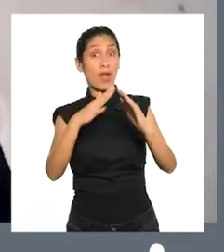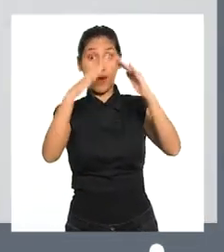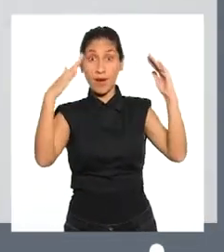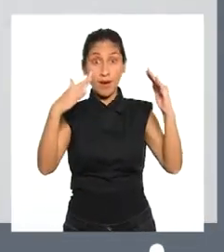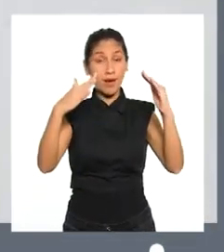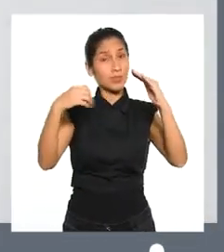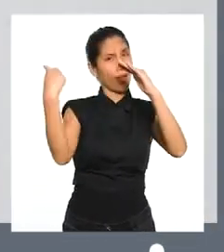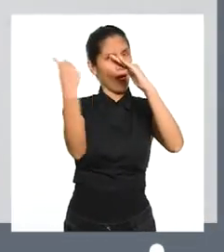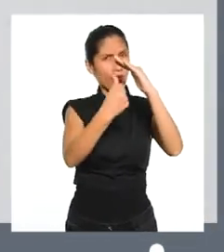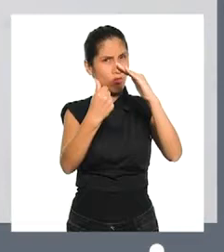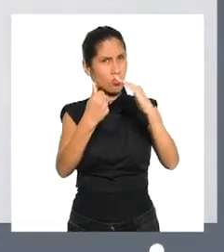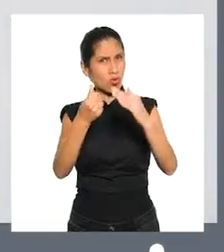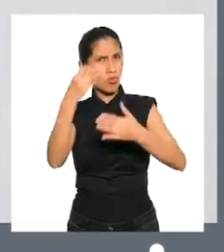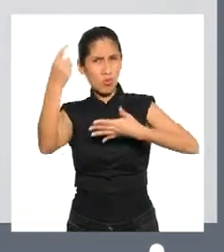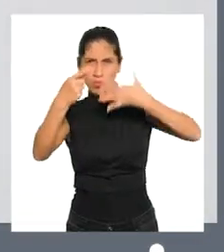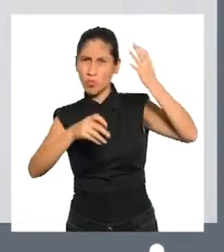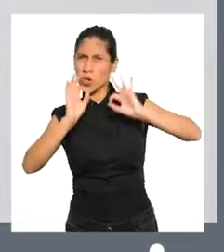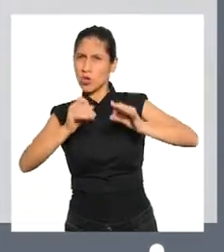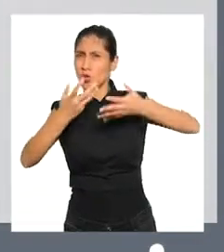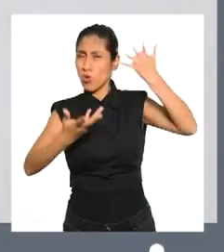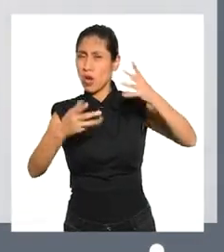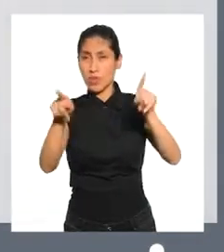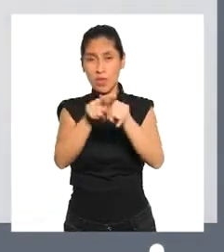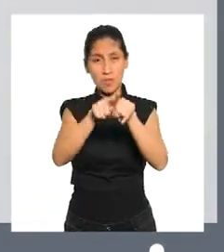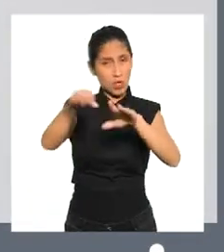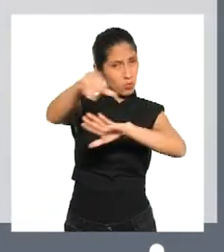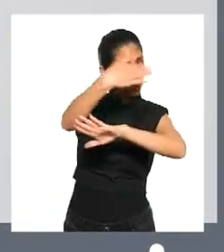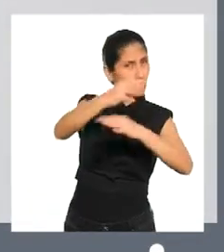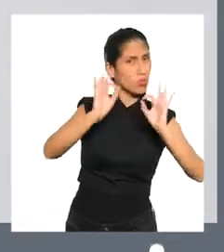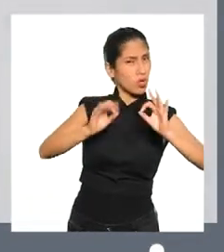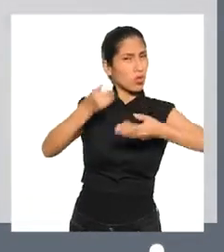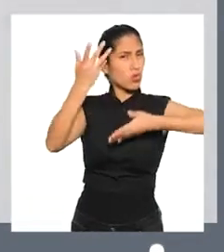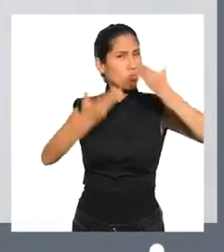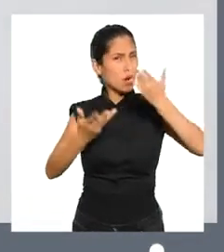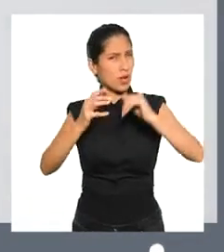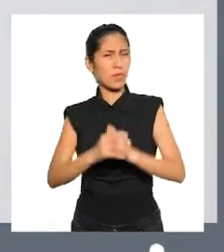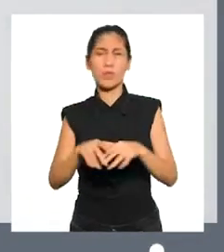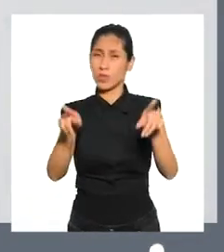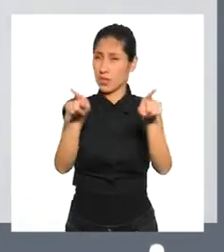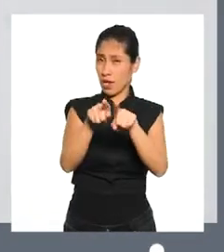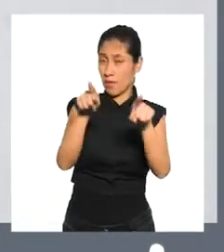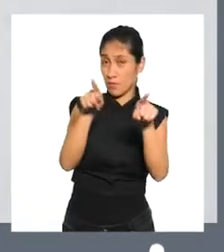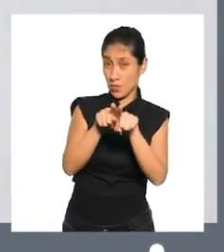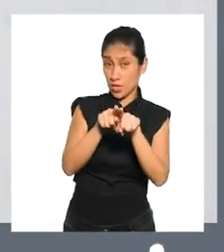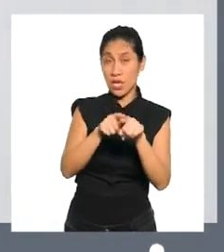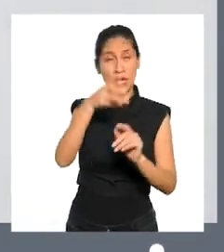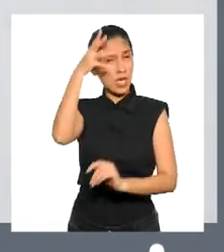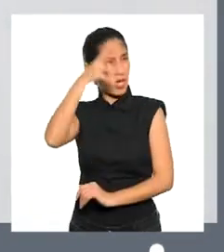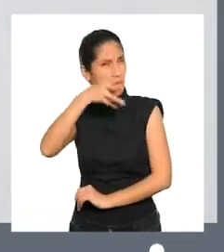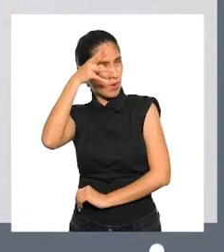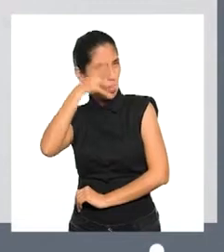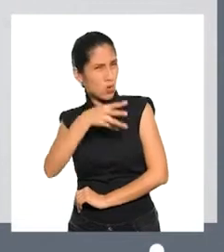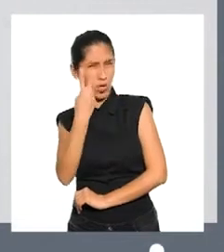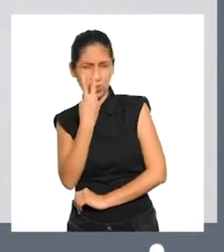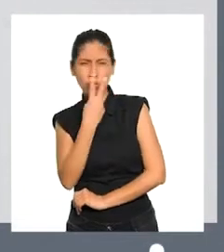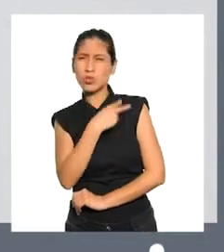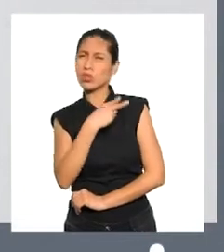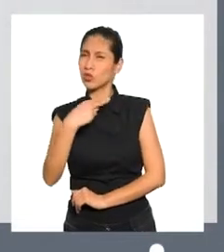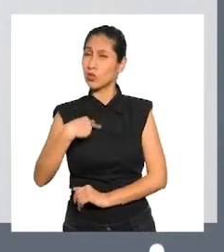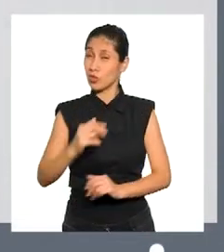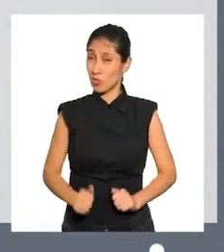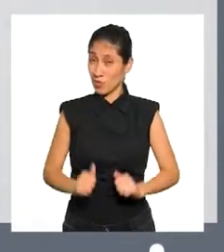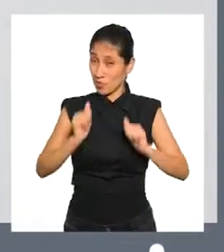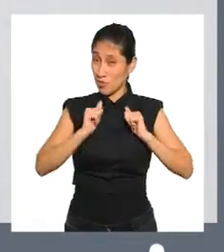hogar. Puede ser positiva y negativa. Si es positivo y nos desarrollamos en un lugar lleno de